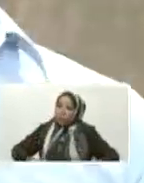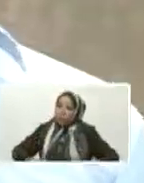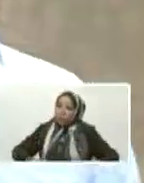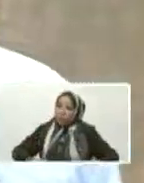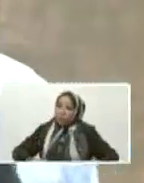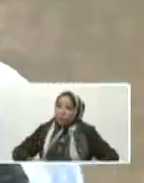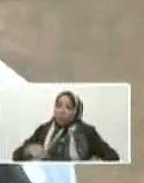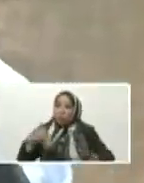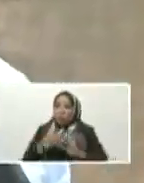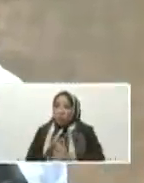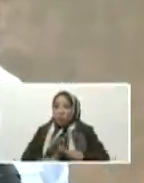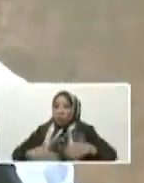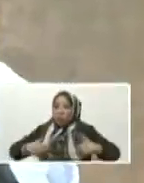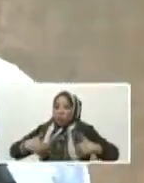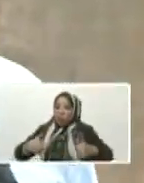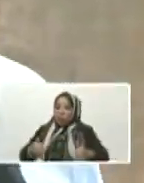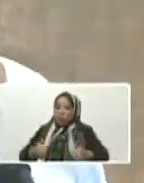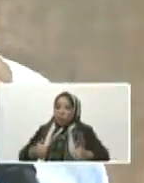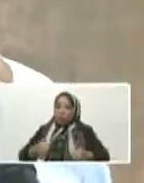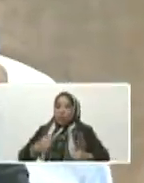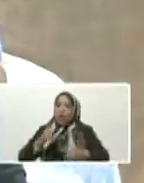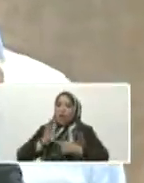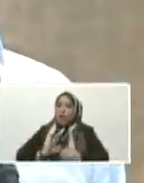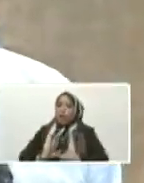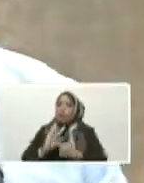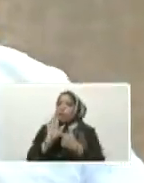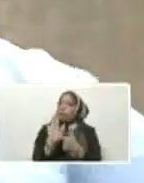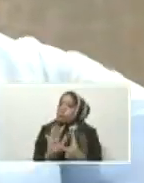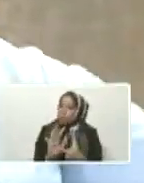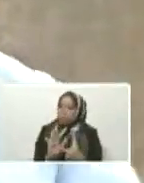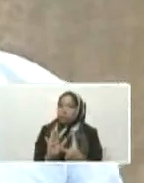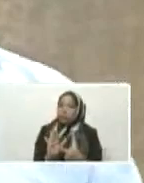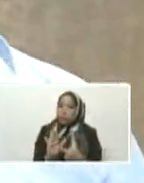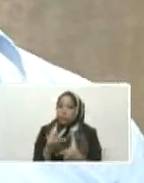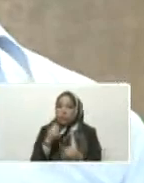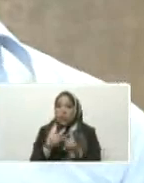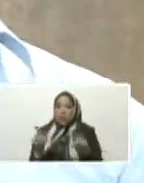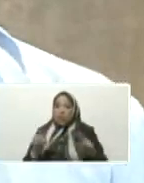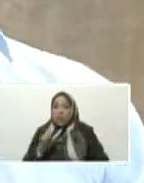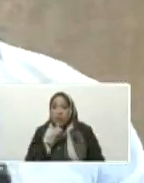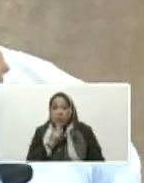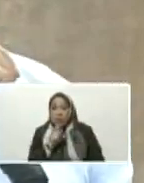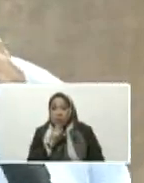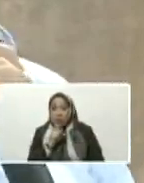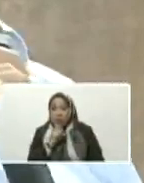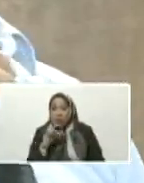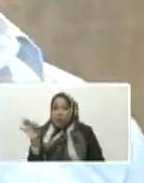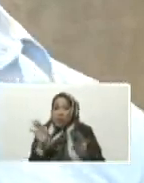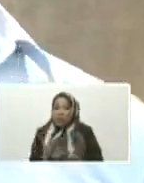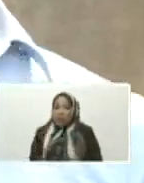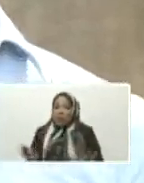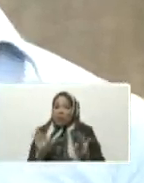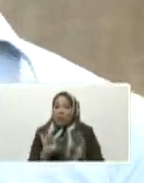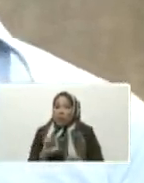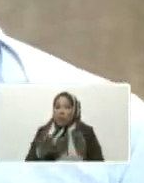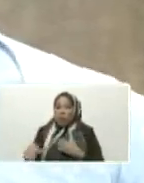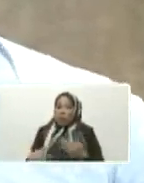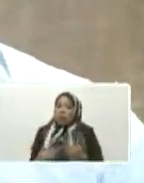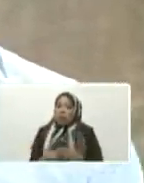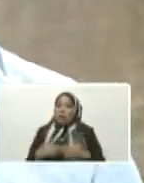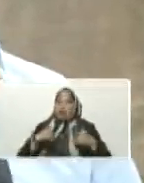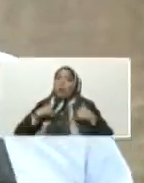en materia de salud y por demostrarnos que ante las dificultades nadie se rinde. Usted ha sido